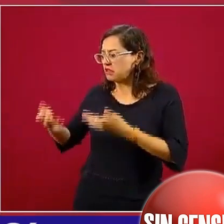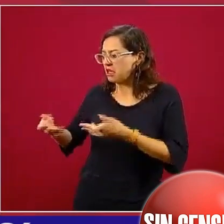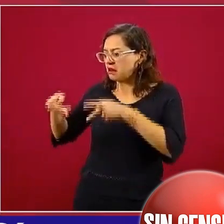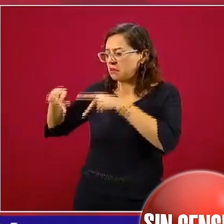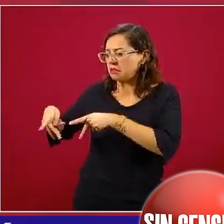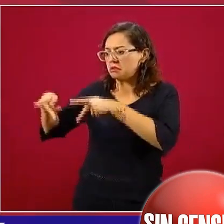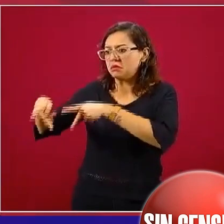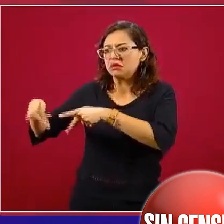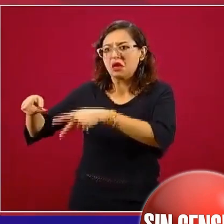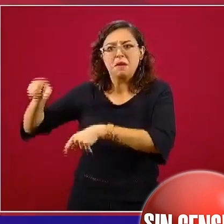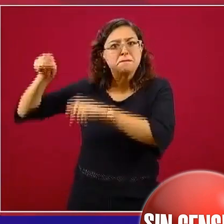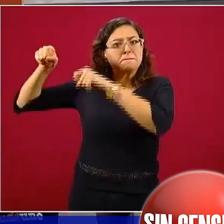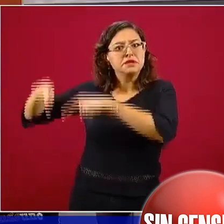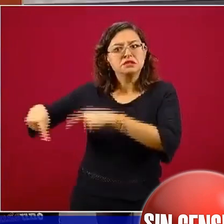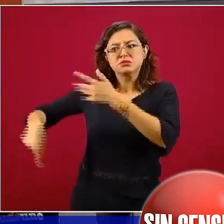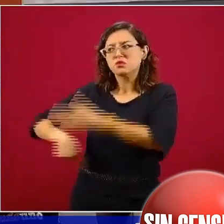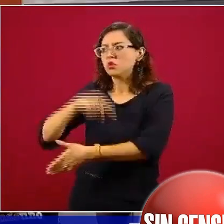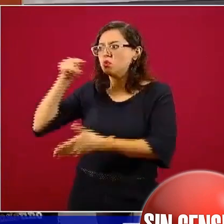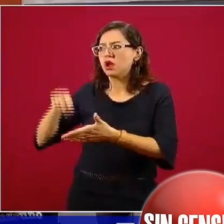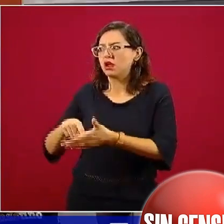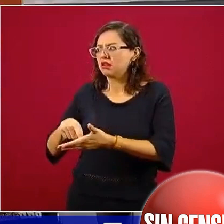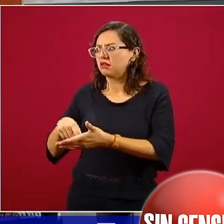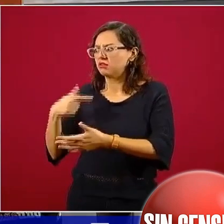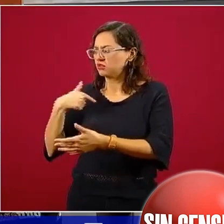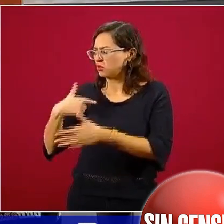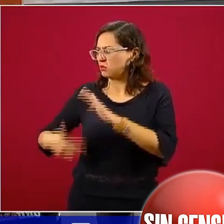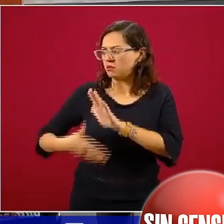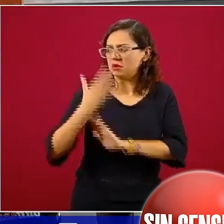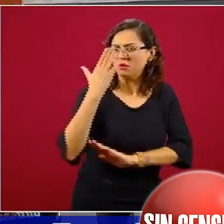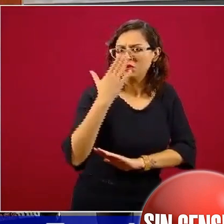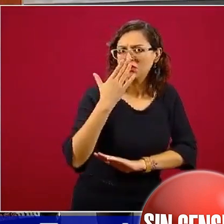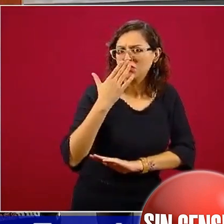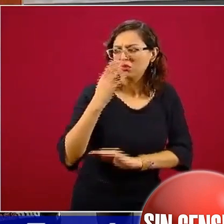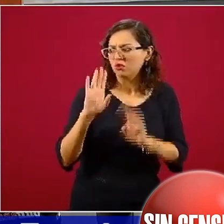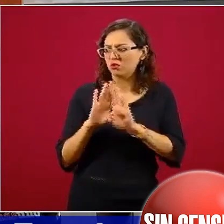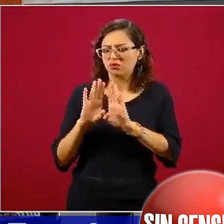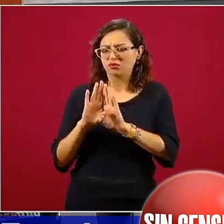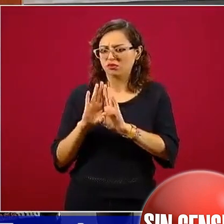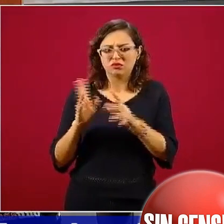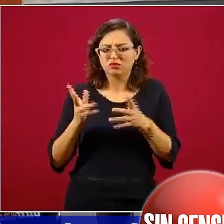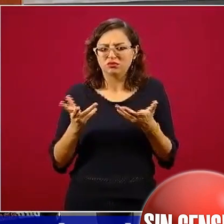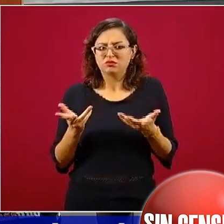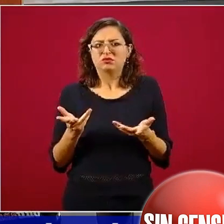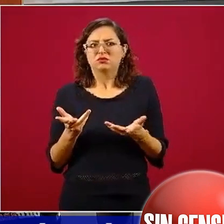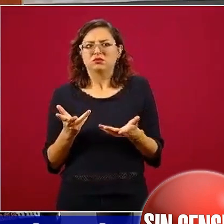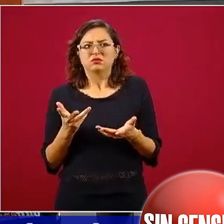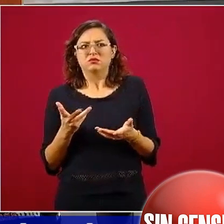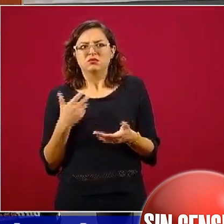Tuvo que pasar un tiempo para que esos peones libres